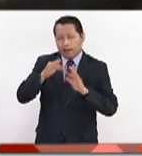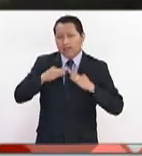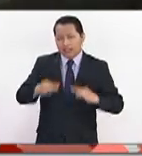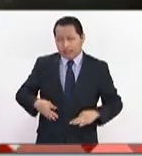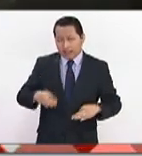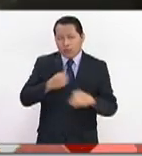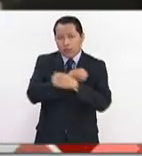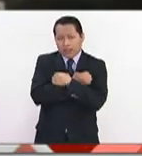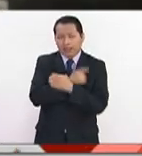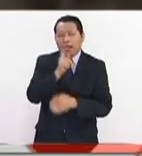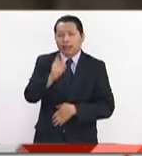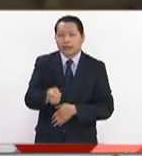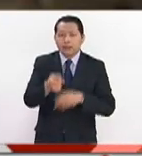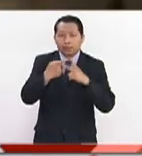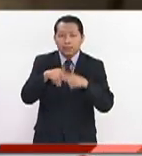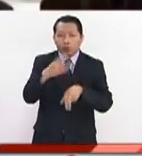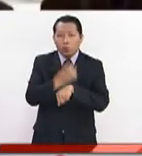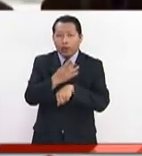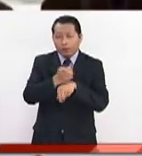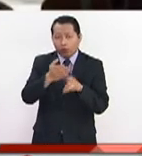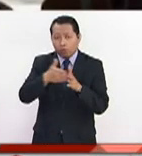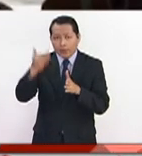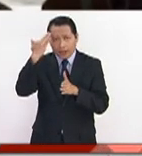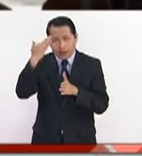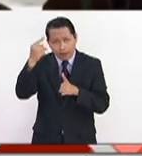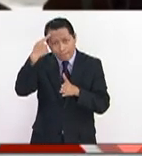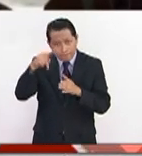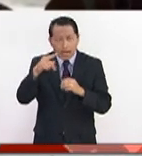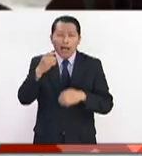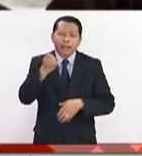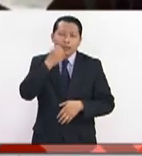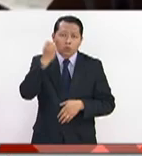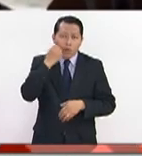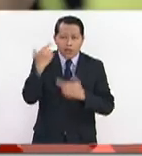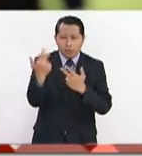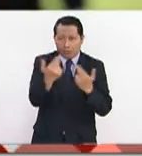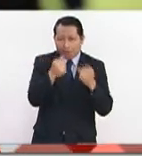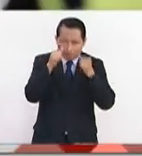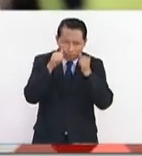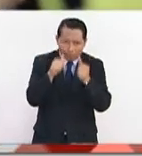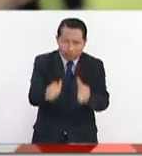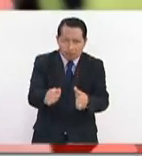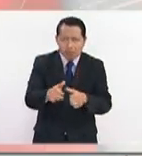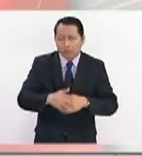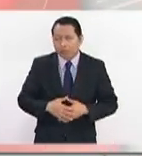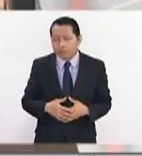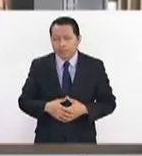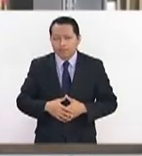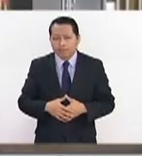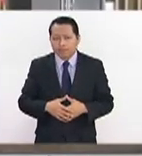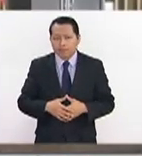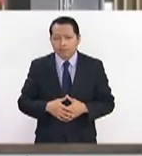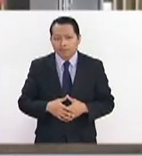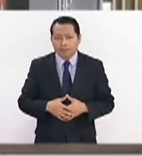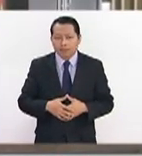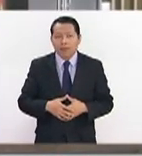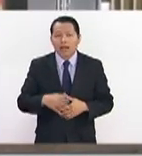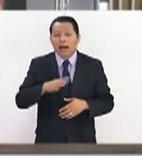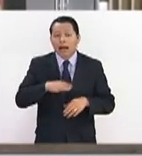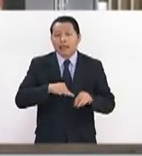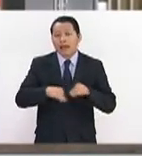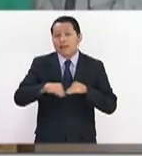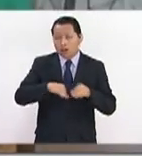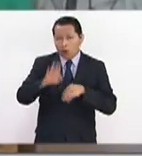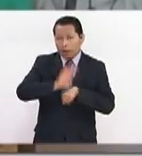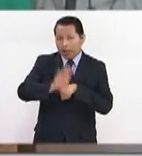Física Educativa inició la 4ª fase de atención a los planteles dañados por los sismos. De gira de trabajo